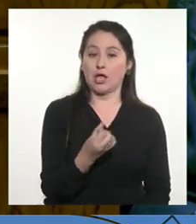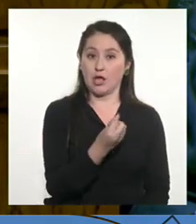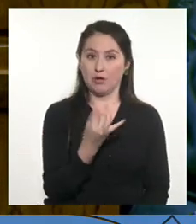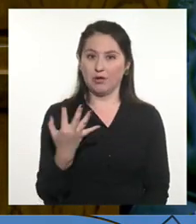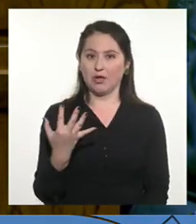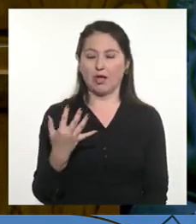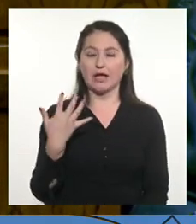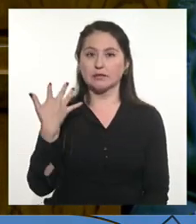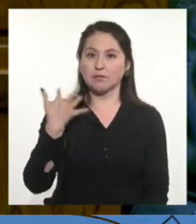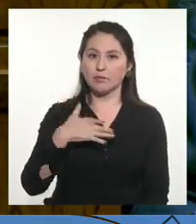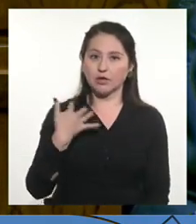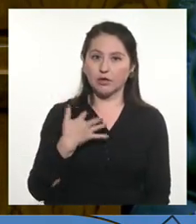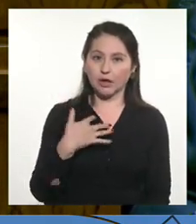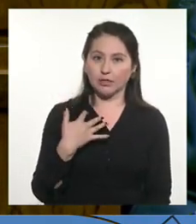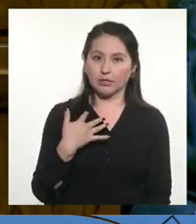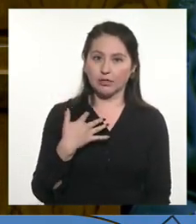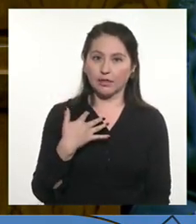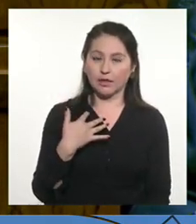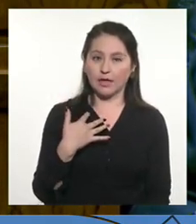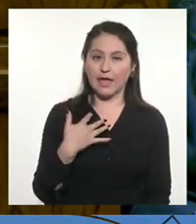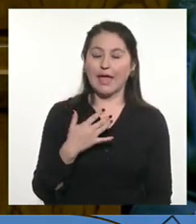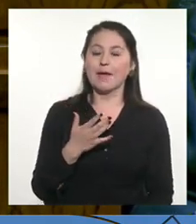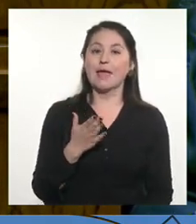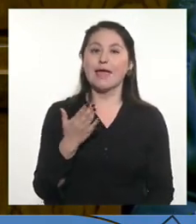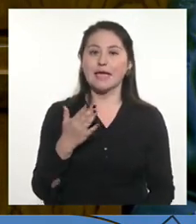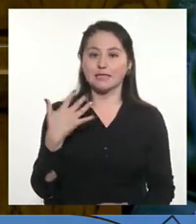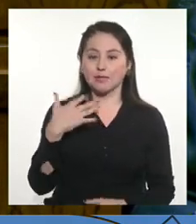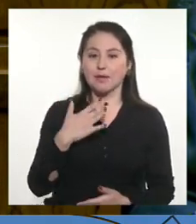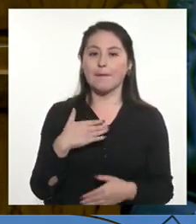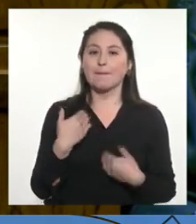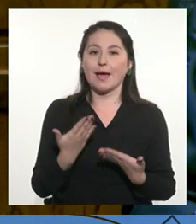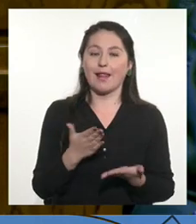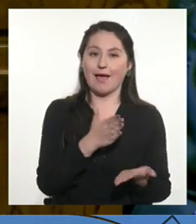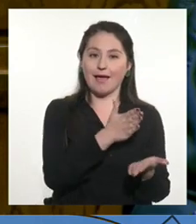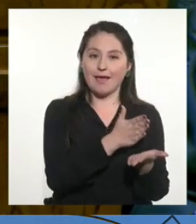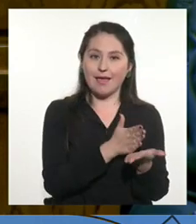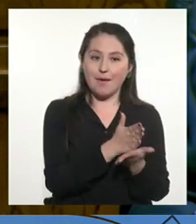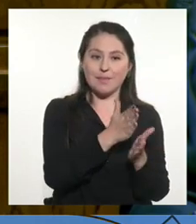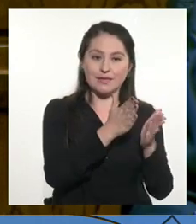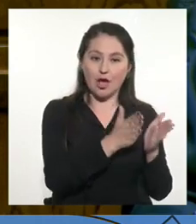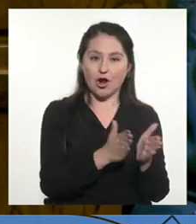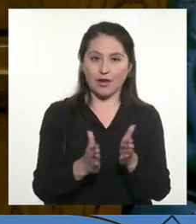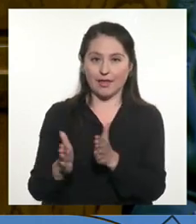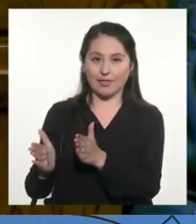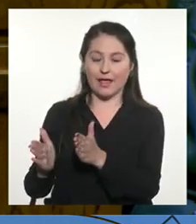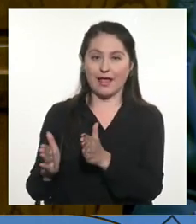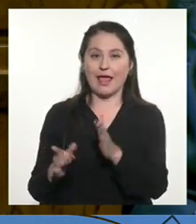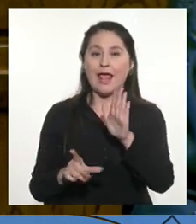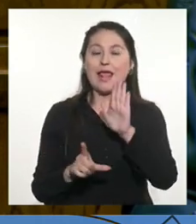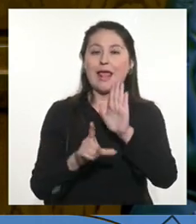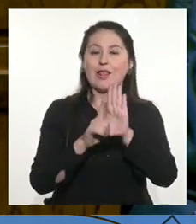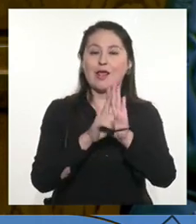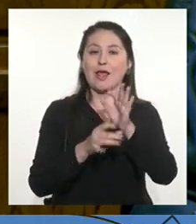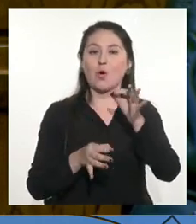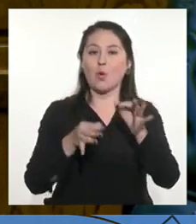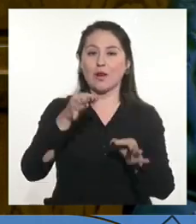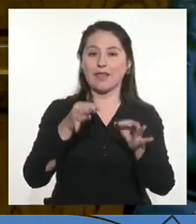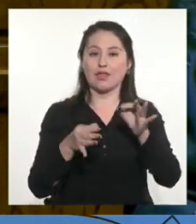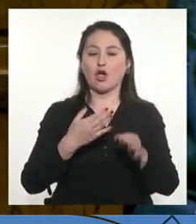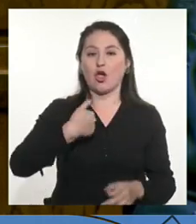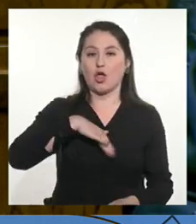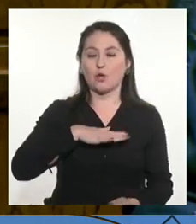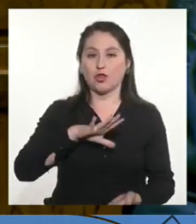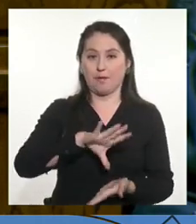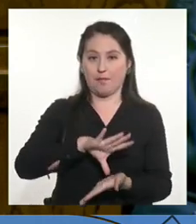que es una lógica de ir ordenando el sistema jurídico en nuestro país puede ser presidente a mí me